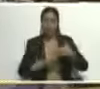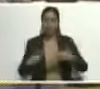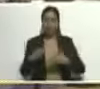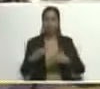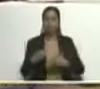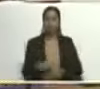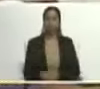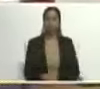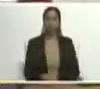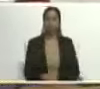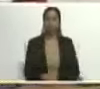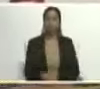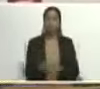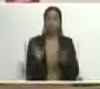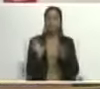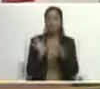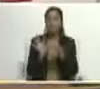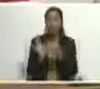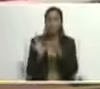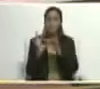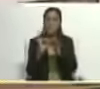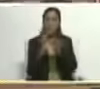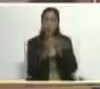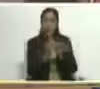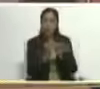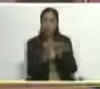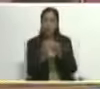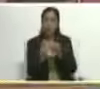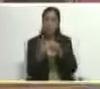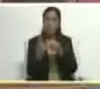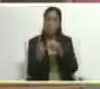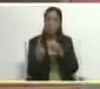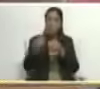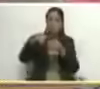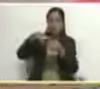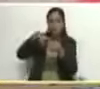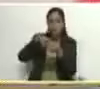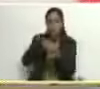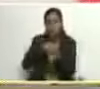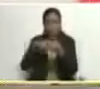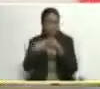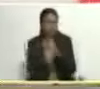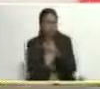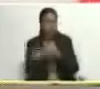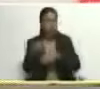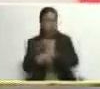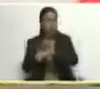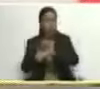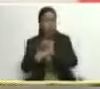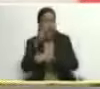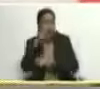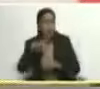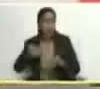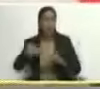fue uniendo a gobiernos y pueblos a lo largo y ancho de aquellos años,